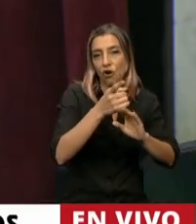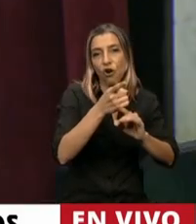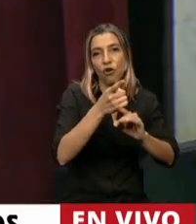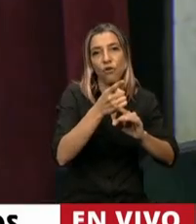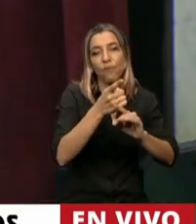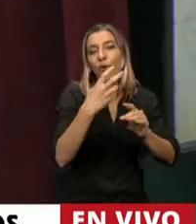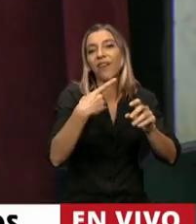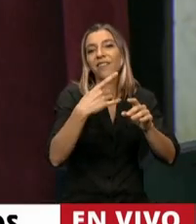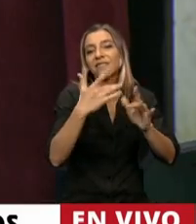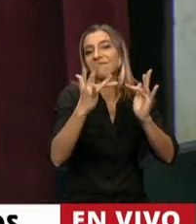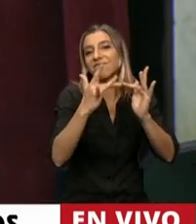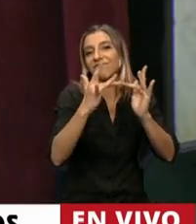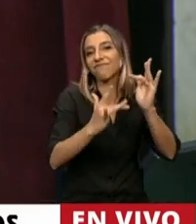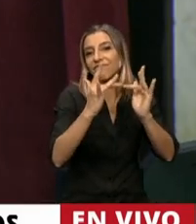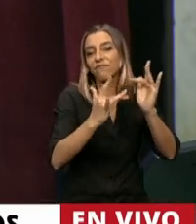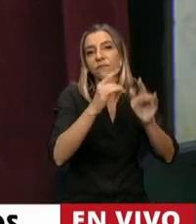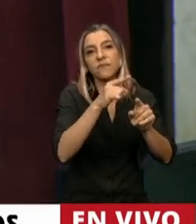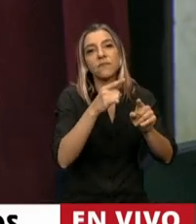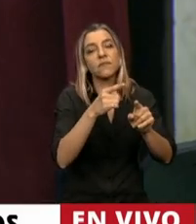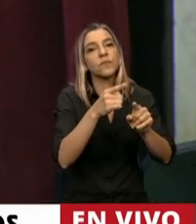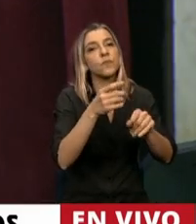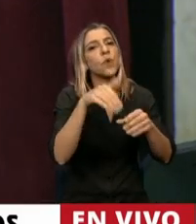Diputada Martínez Villada, para el sentido de su voto.